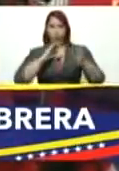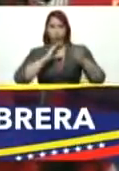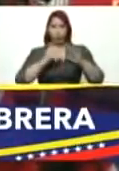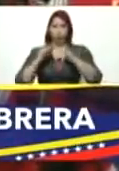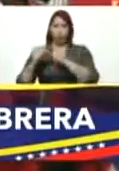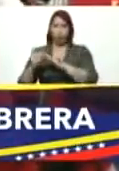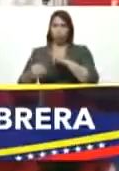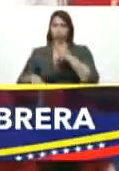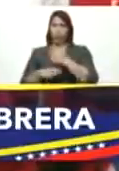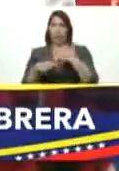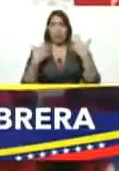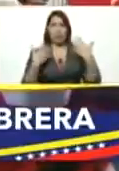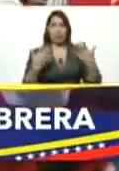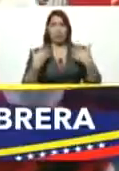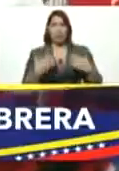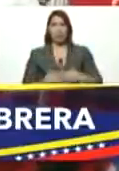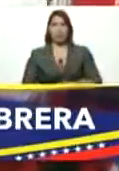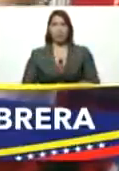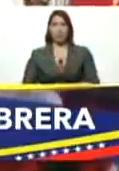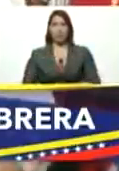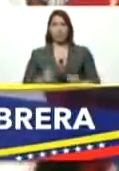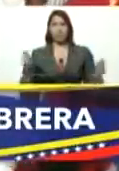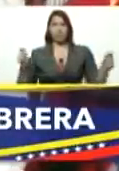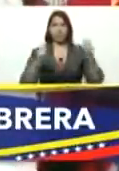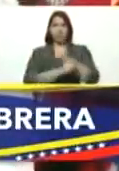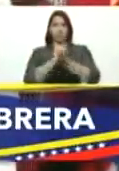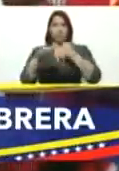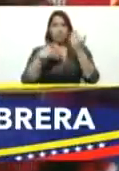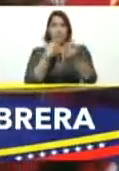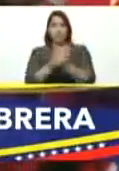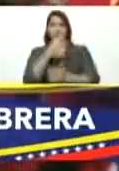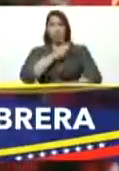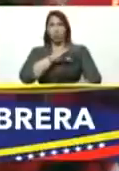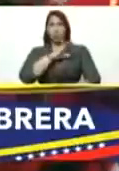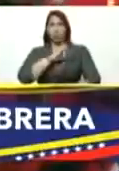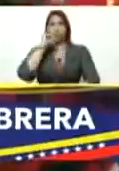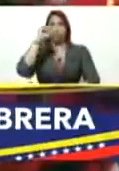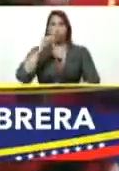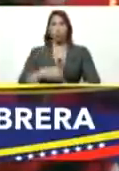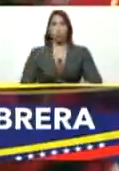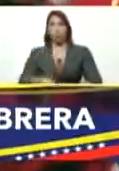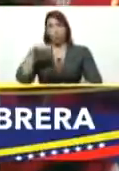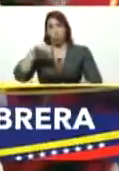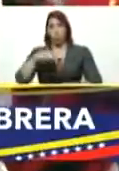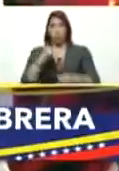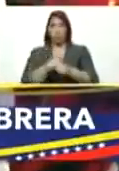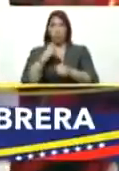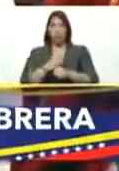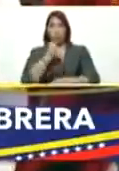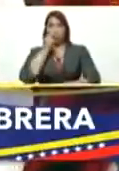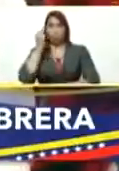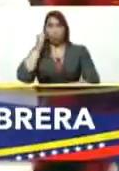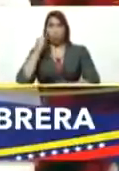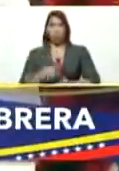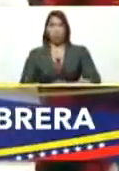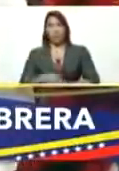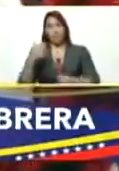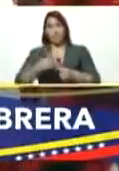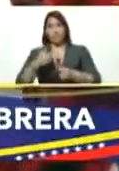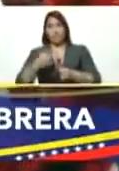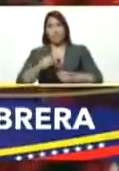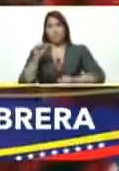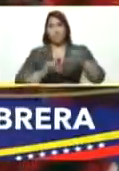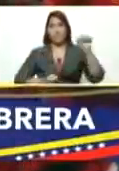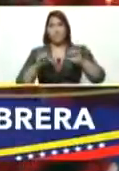van a acelerar la transición al socialismo hoy la clase trabajadora petroquímica